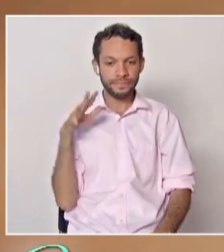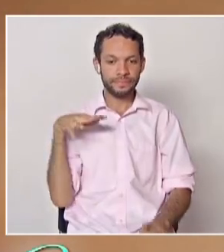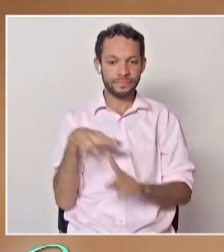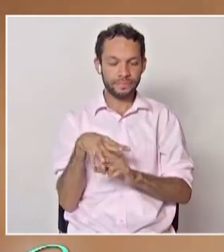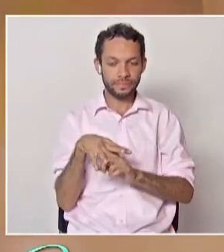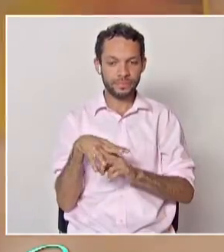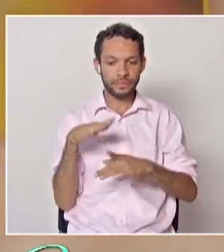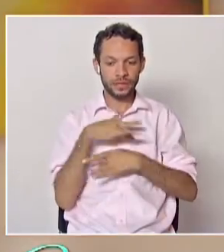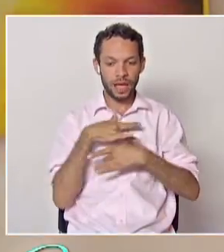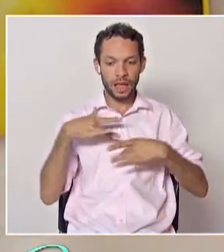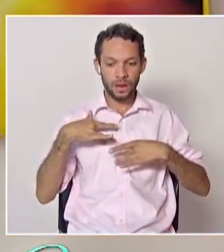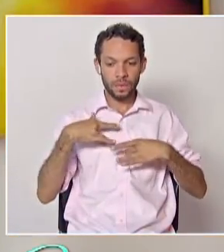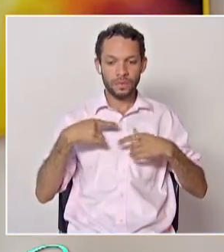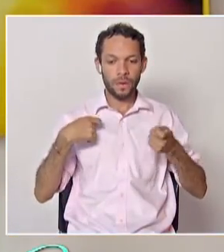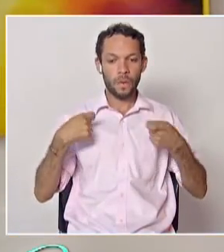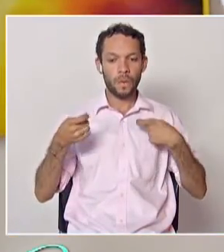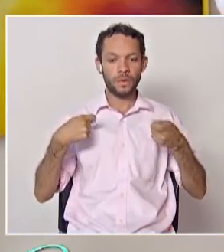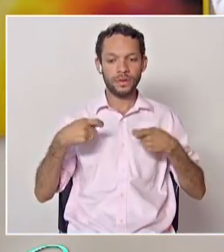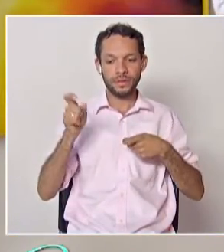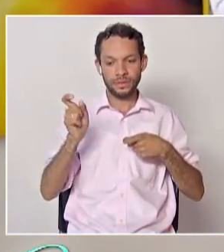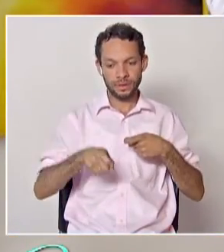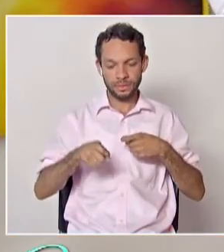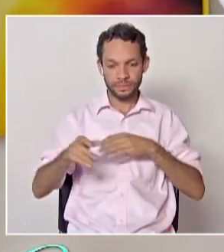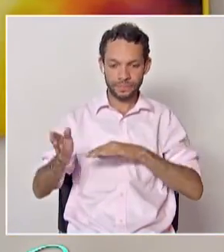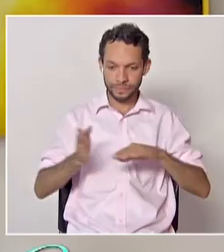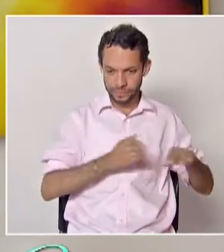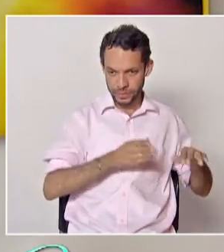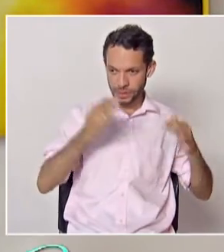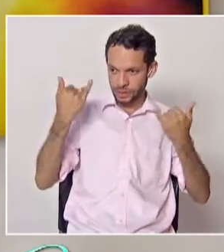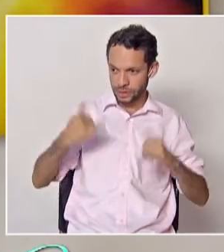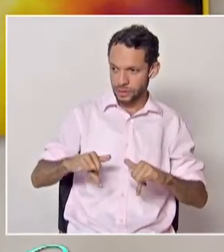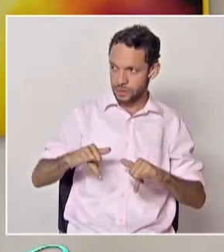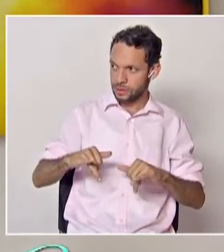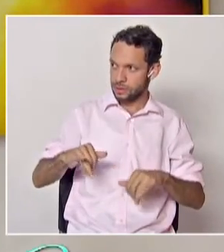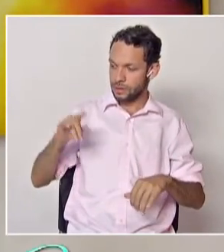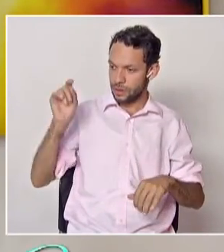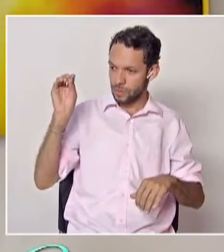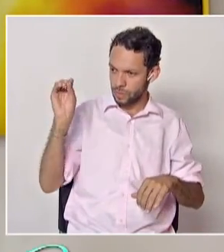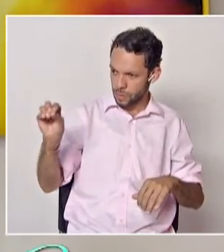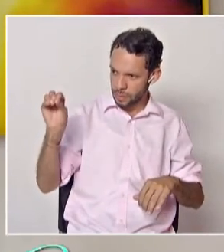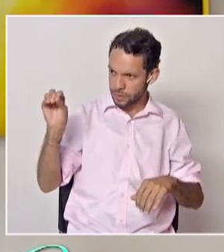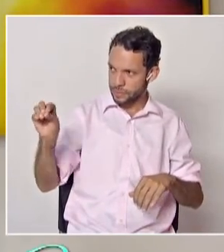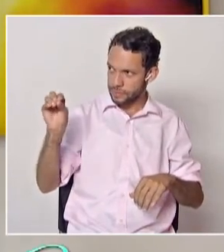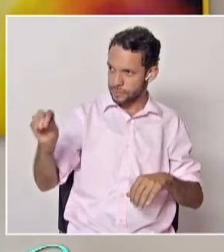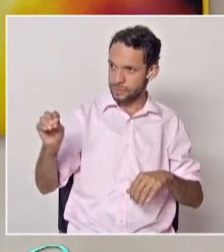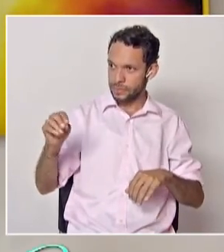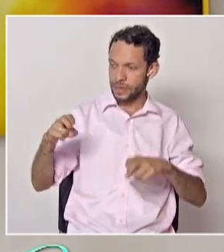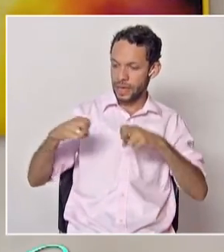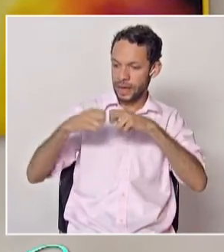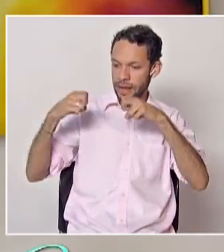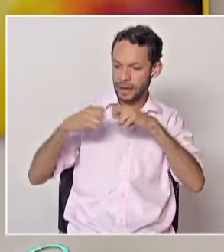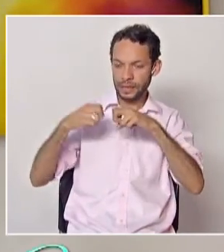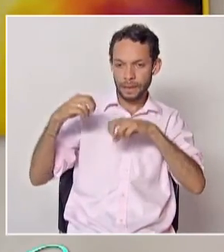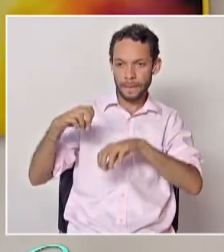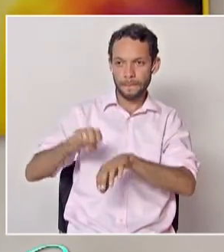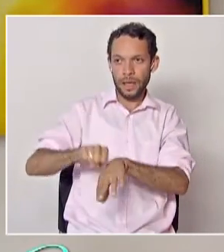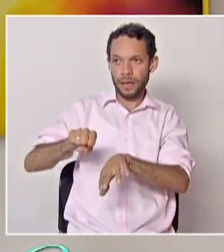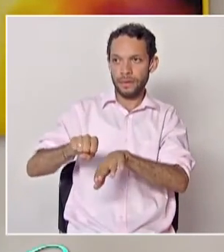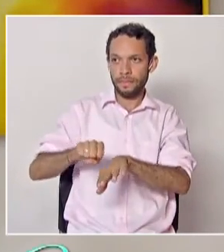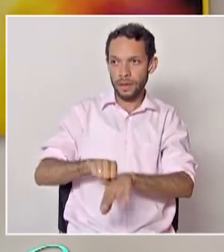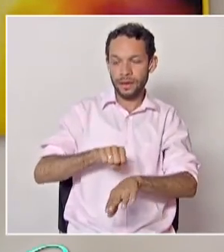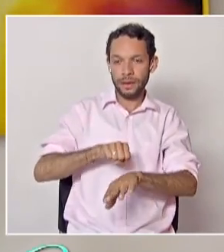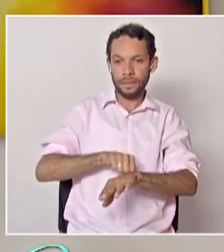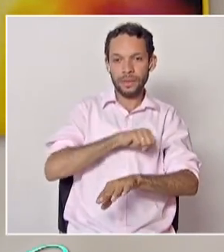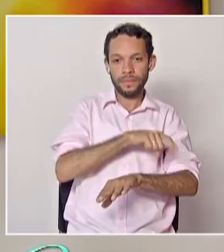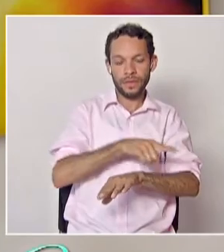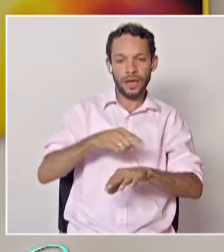la autosanación. Y finalmente, de haber puesto estos estímulos de electrónicos o eléctricos, lo que se hace es